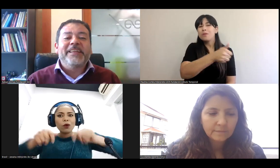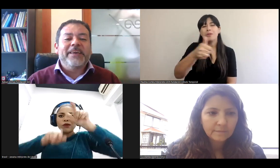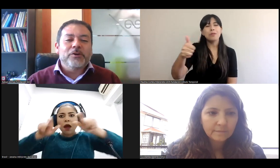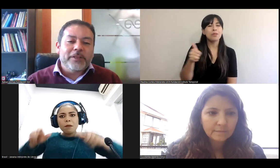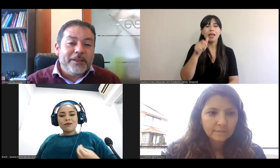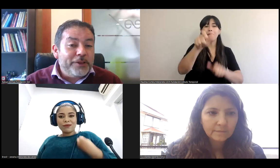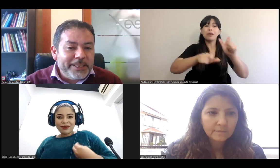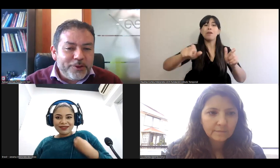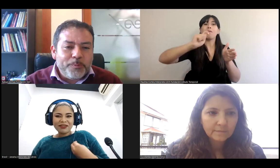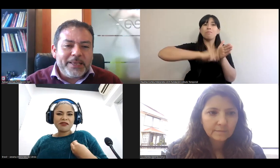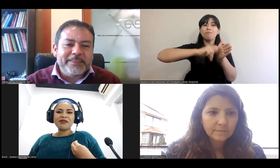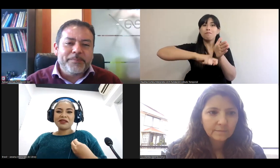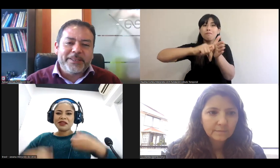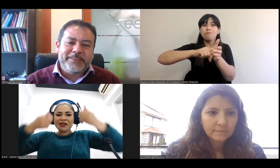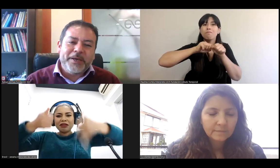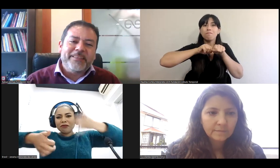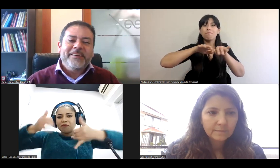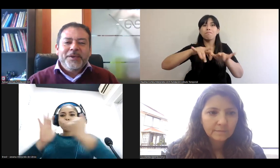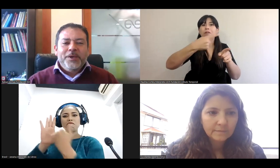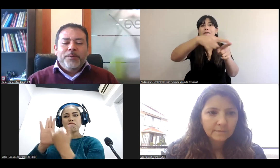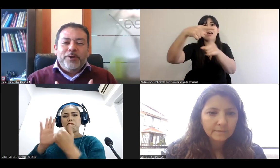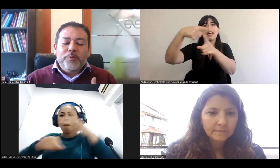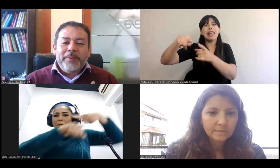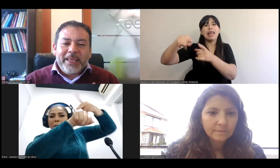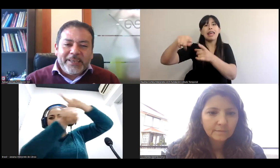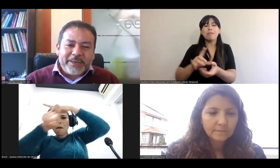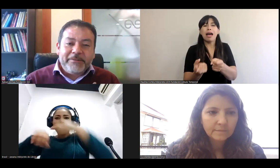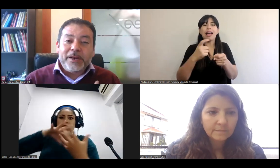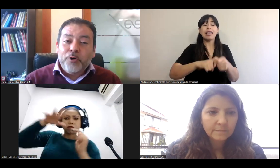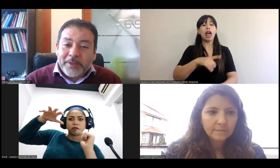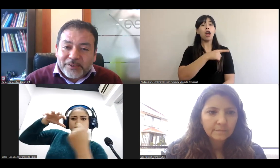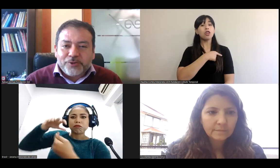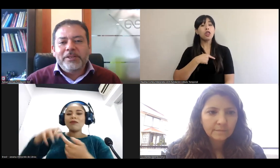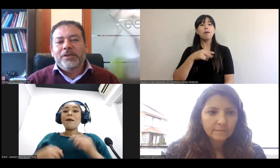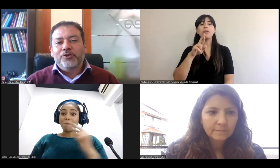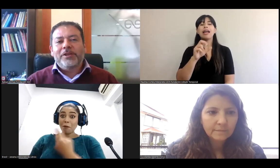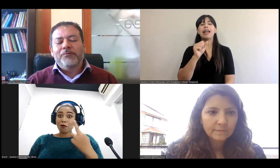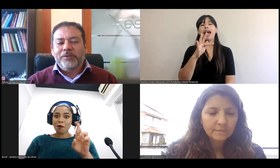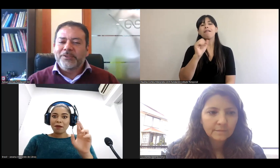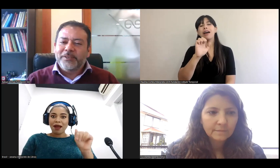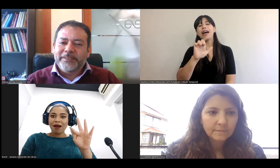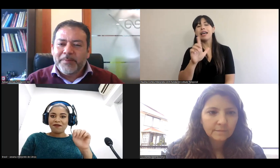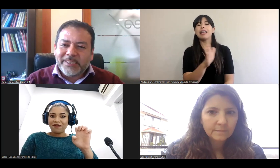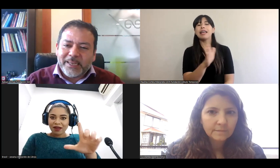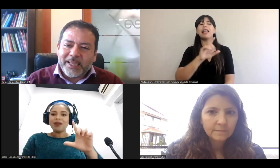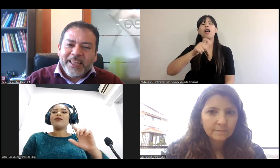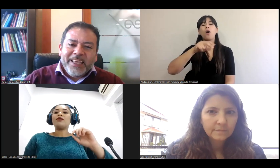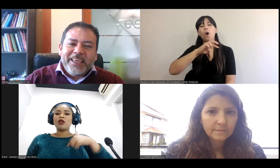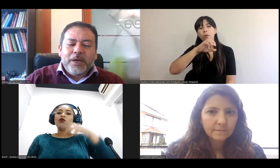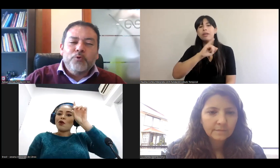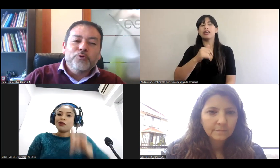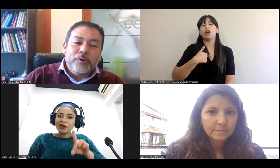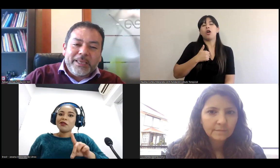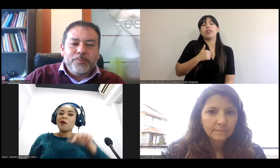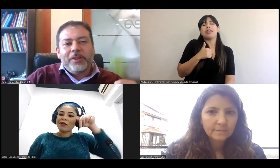se inscribieron desde los distintos países participantes. Mi nombre es Rafael Gómez, soy director de la Fundación ACM en Chile